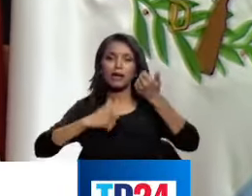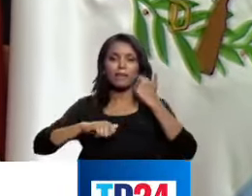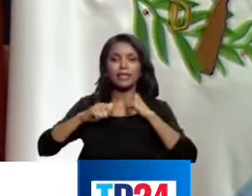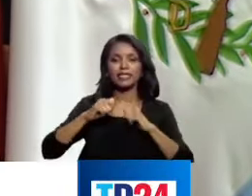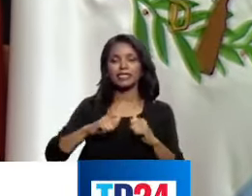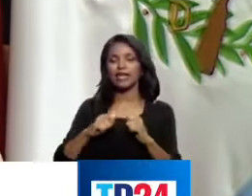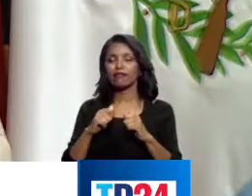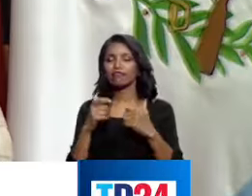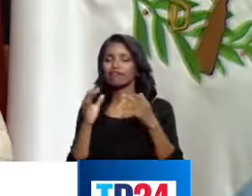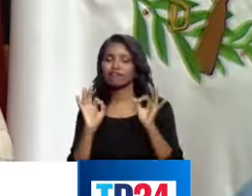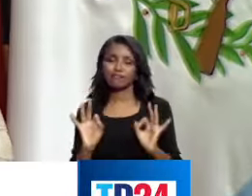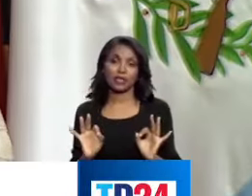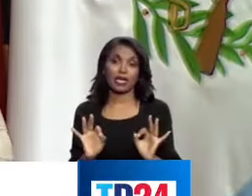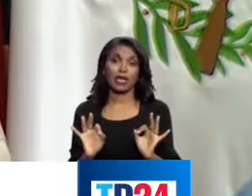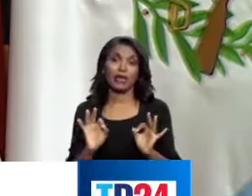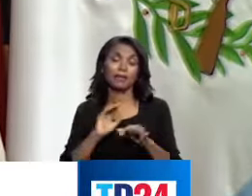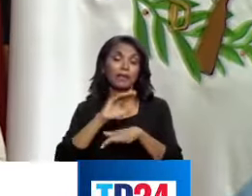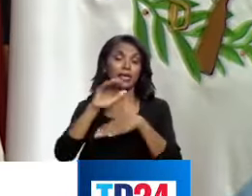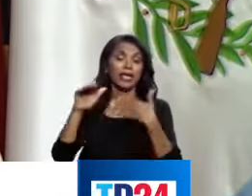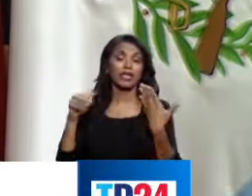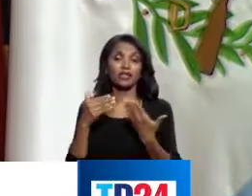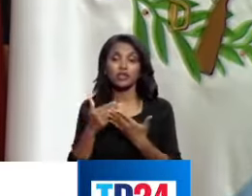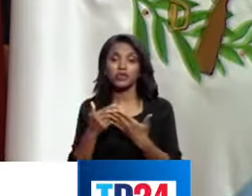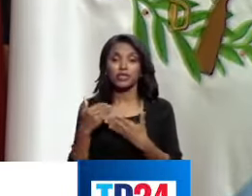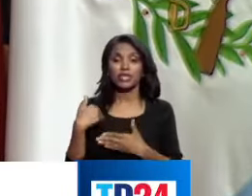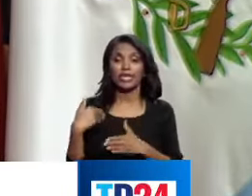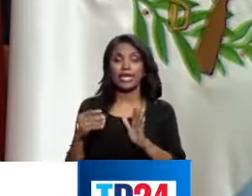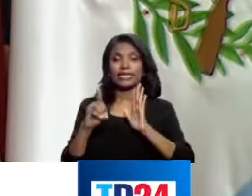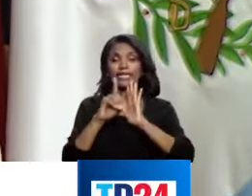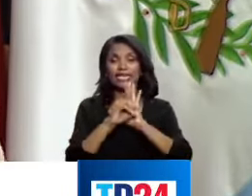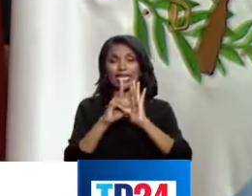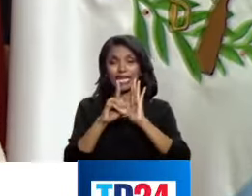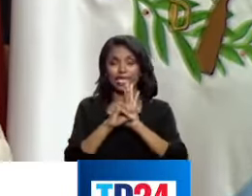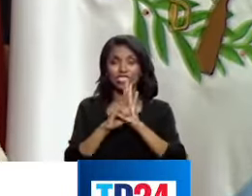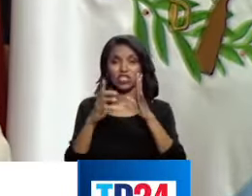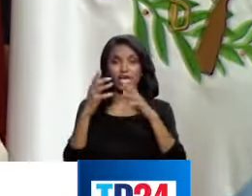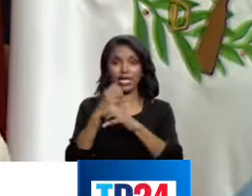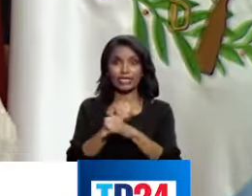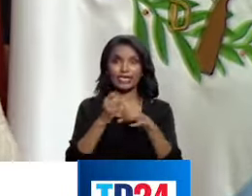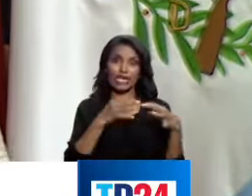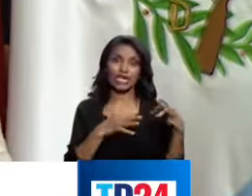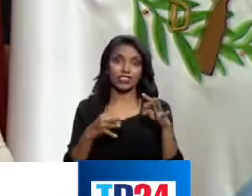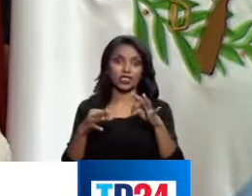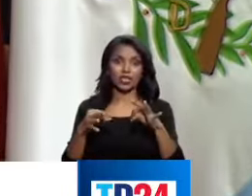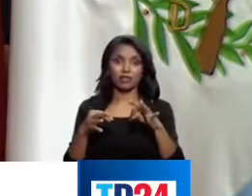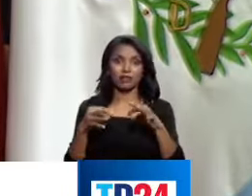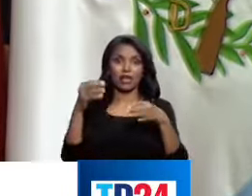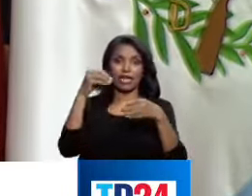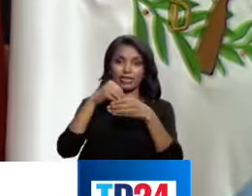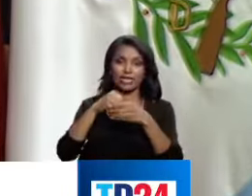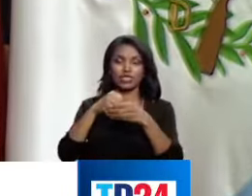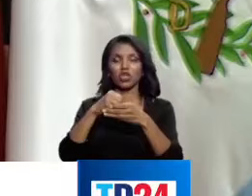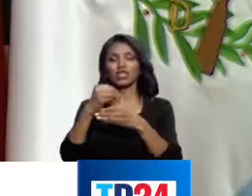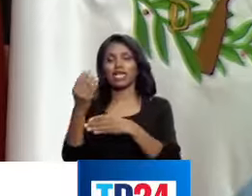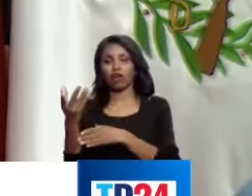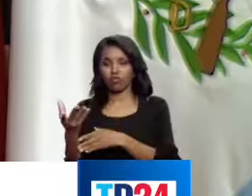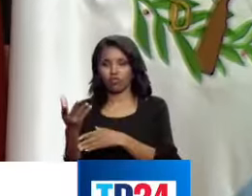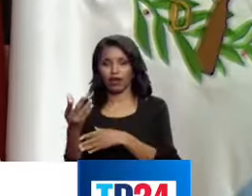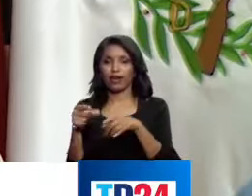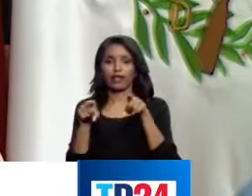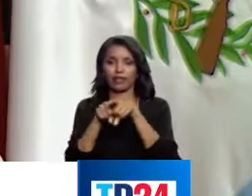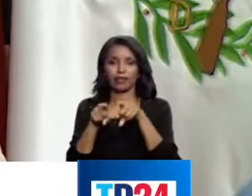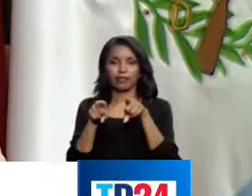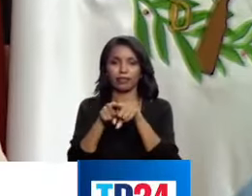la recreación, para que tengan derecho a hacer turismo interno y externo. Para